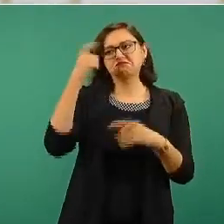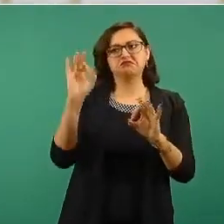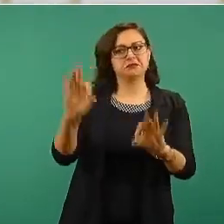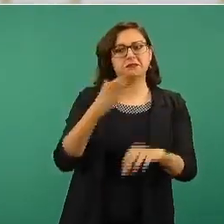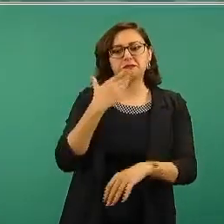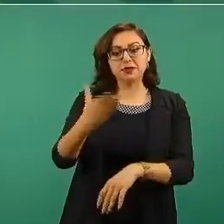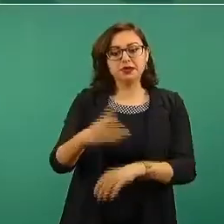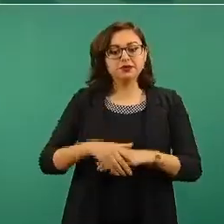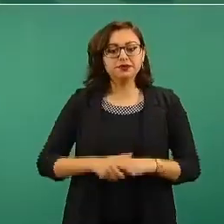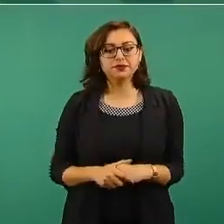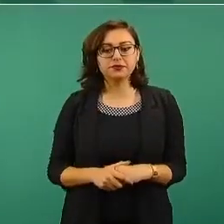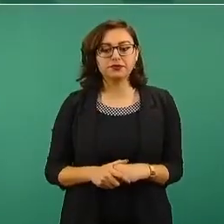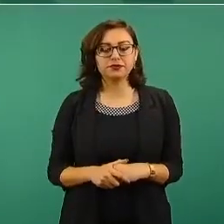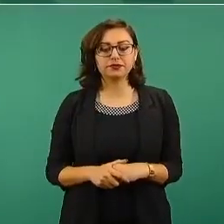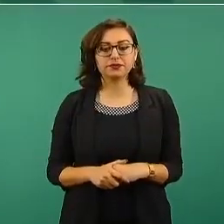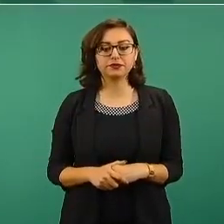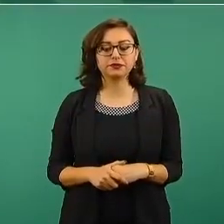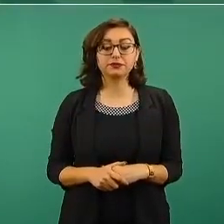Entonces,